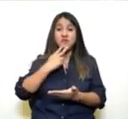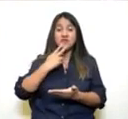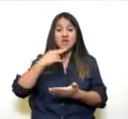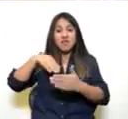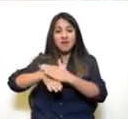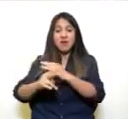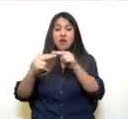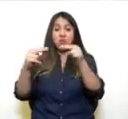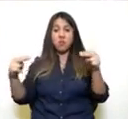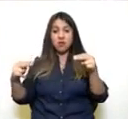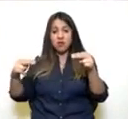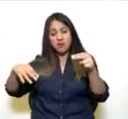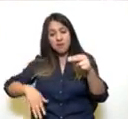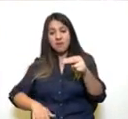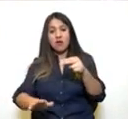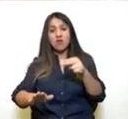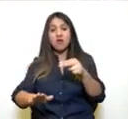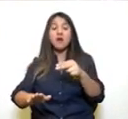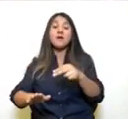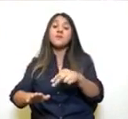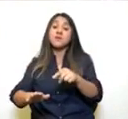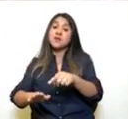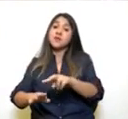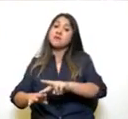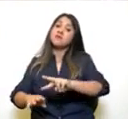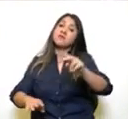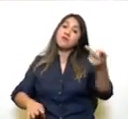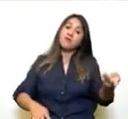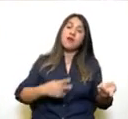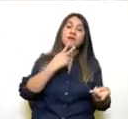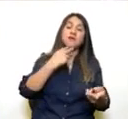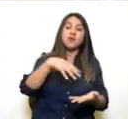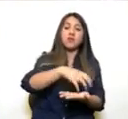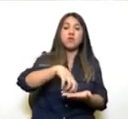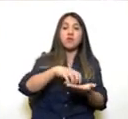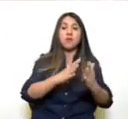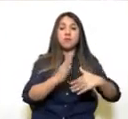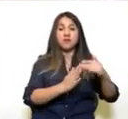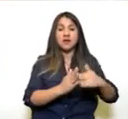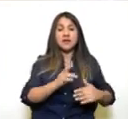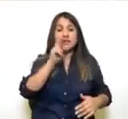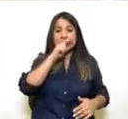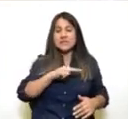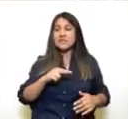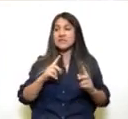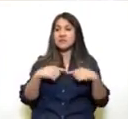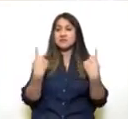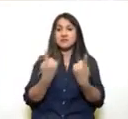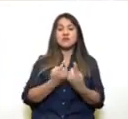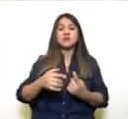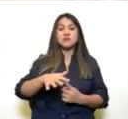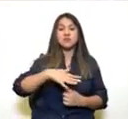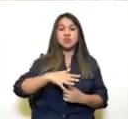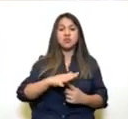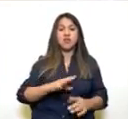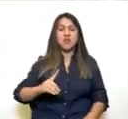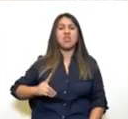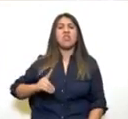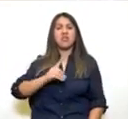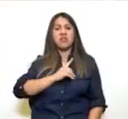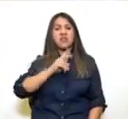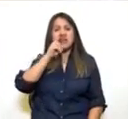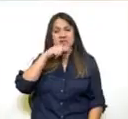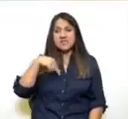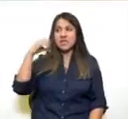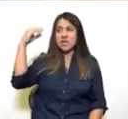sin condiciones dignas sin espacio de recreación sin